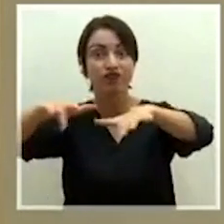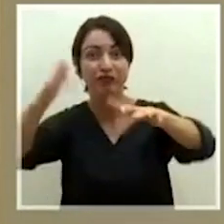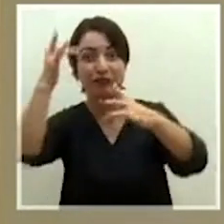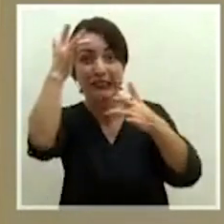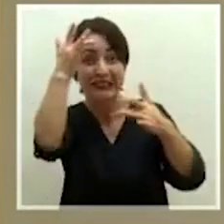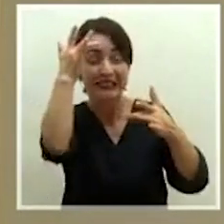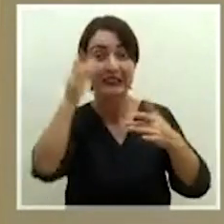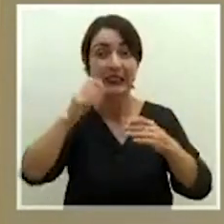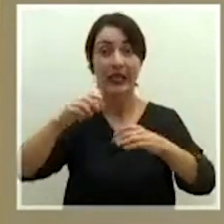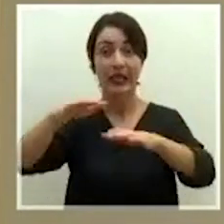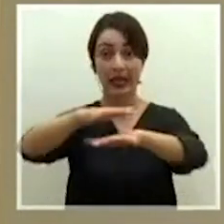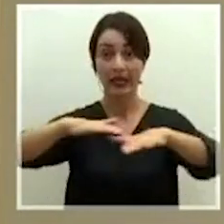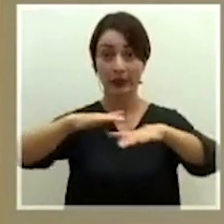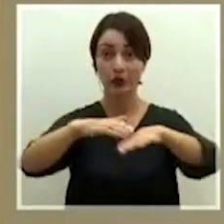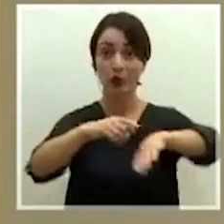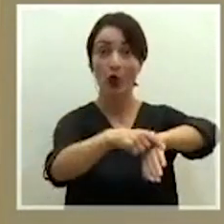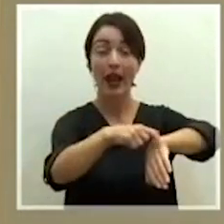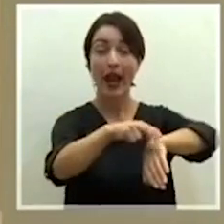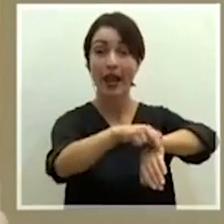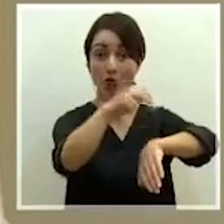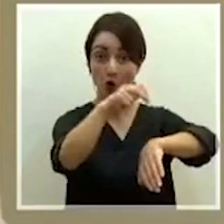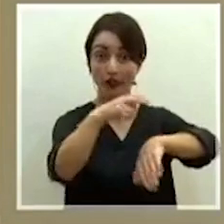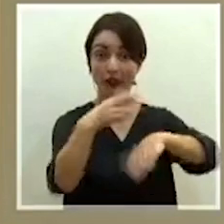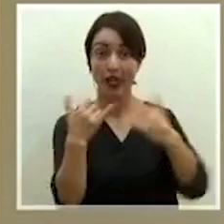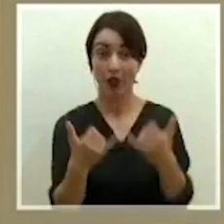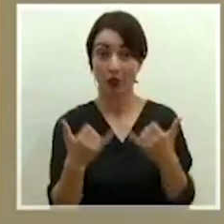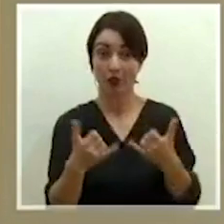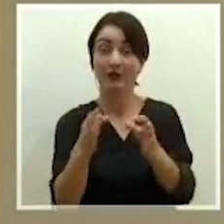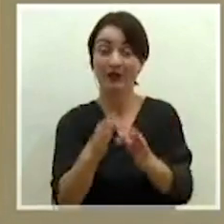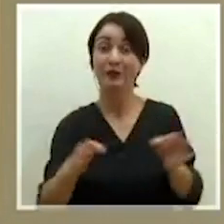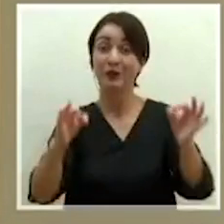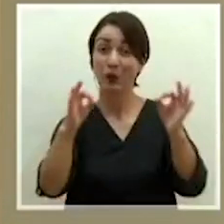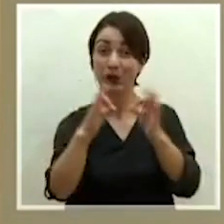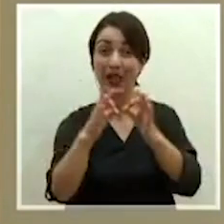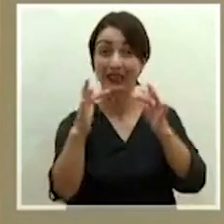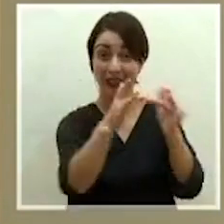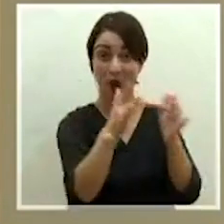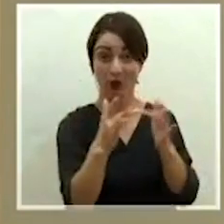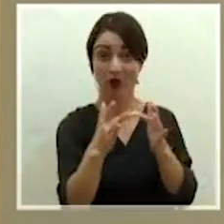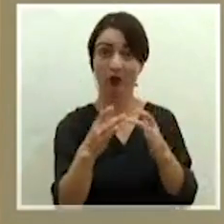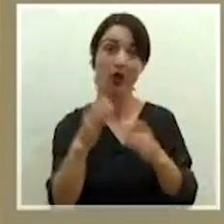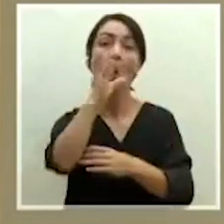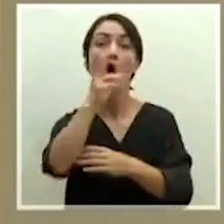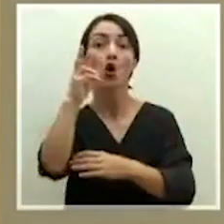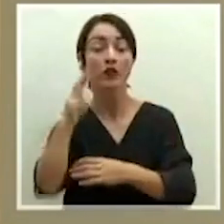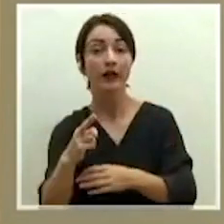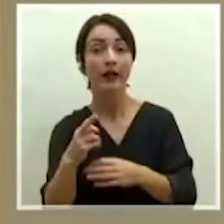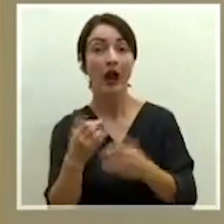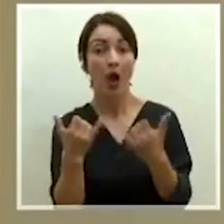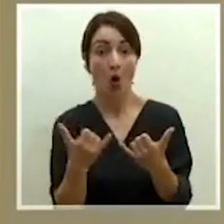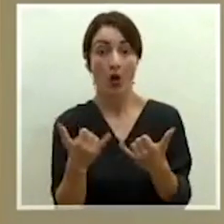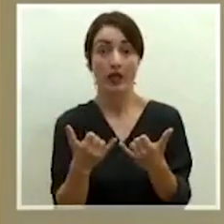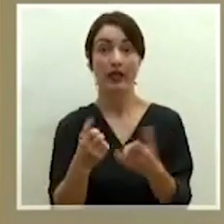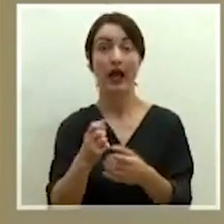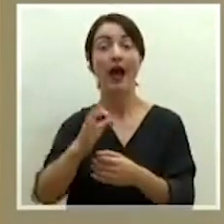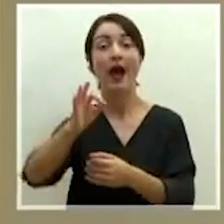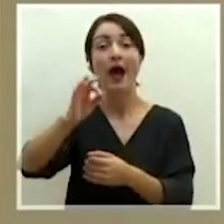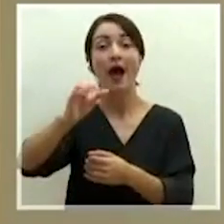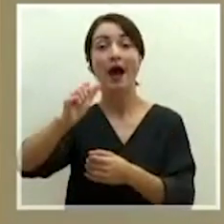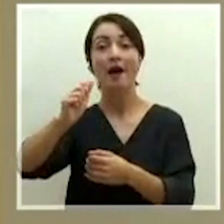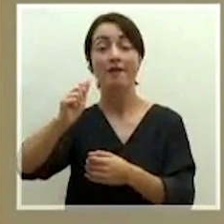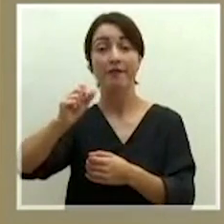un aumento importante en este momento. En este momento te puedo garantizar que Costa Rica todavía está en fase 3, que